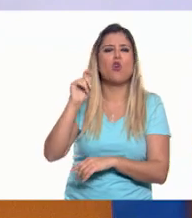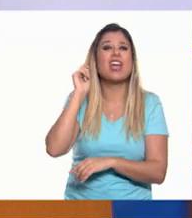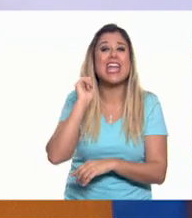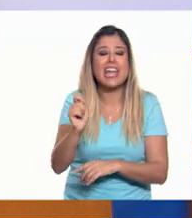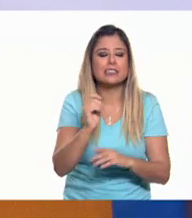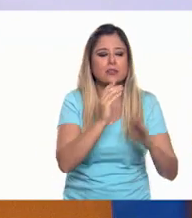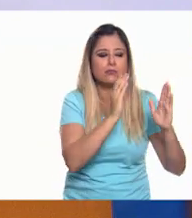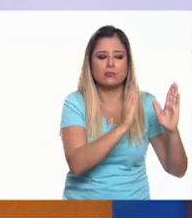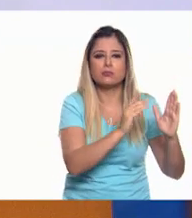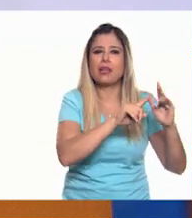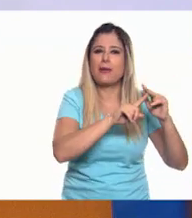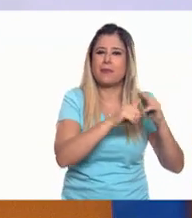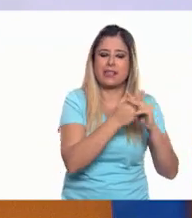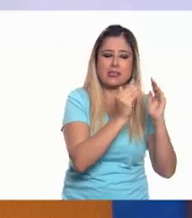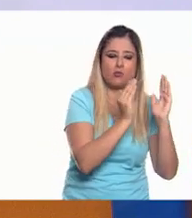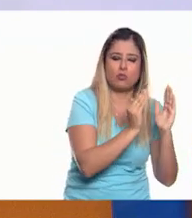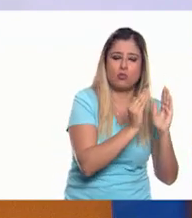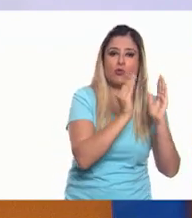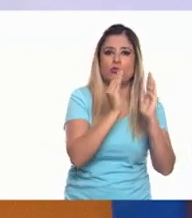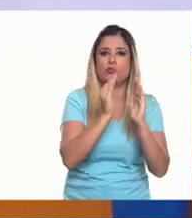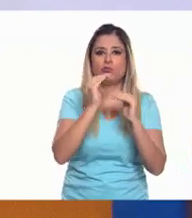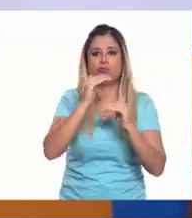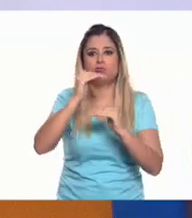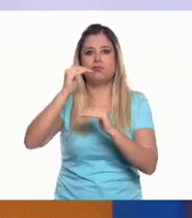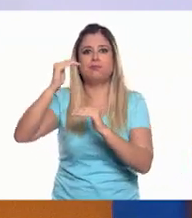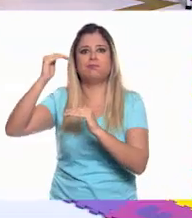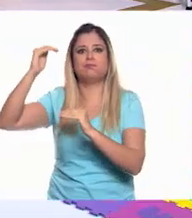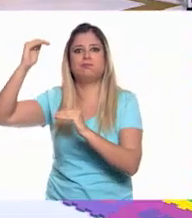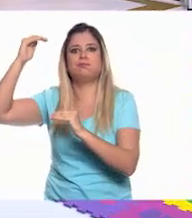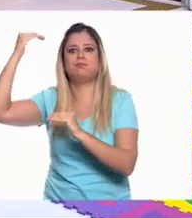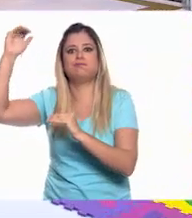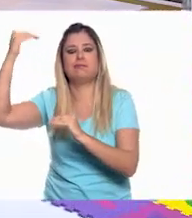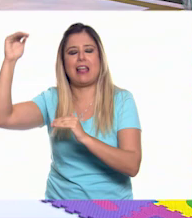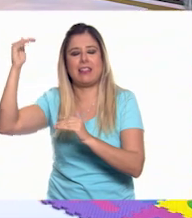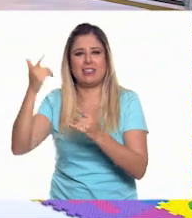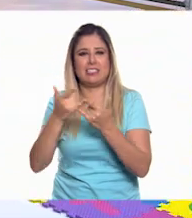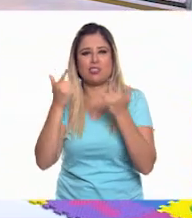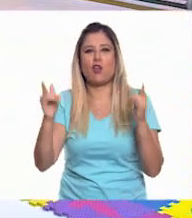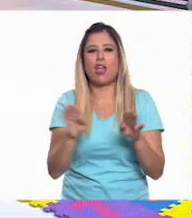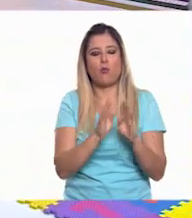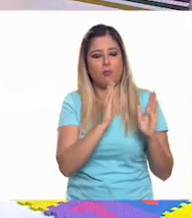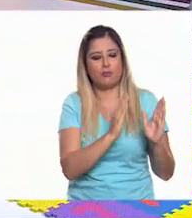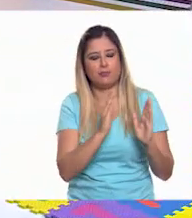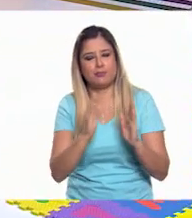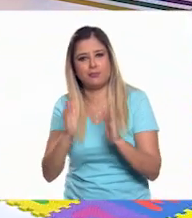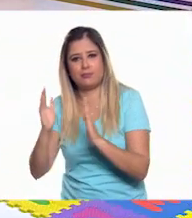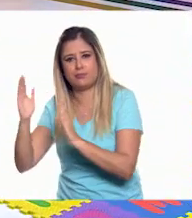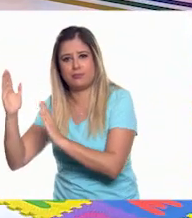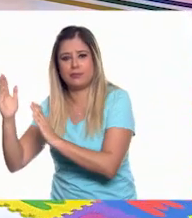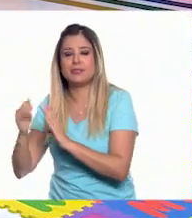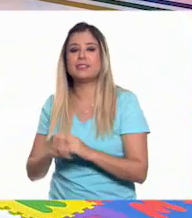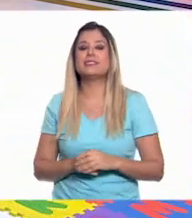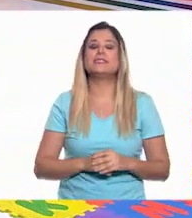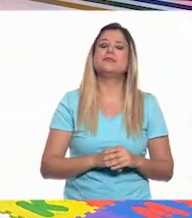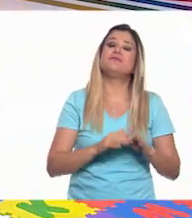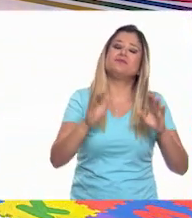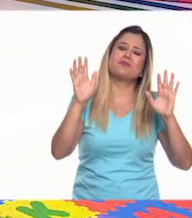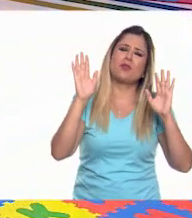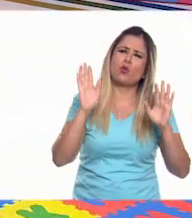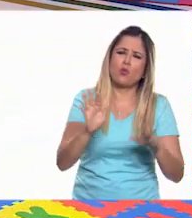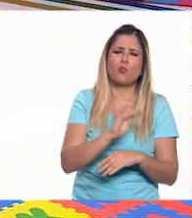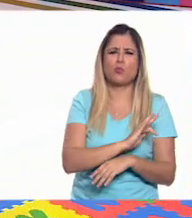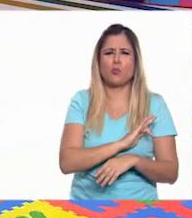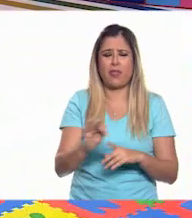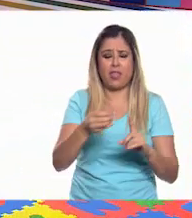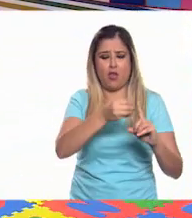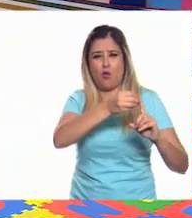a cómo fueron iniciando y cómo van avanzando en la historia. Ahora, Erika, puede ser que